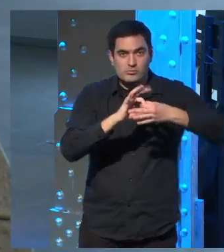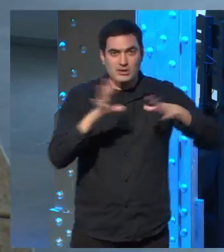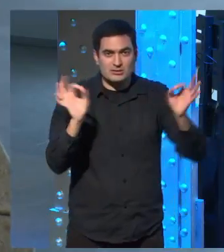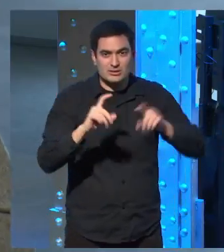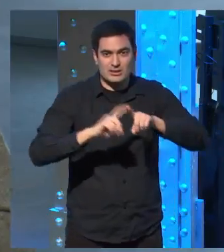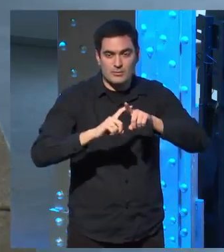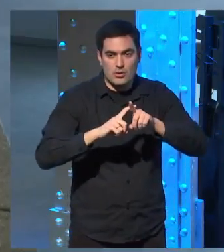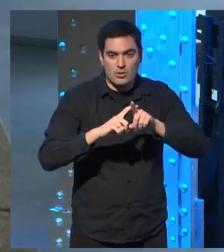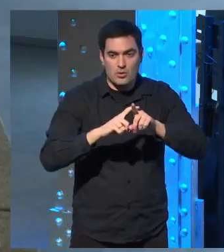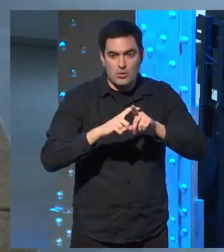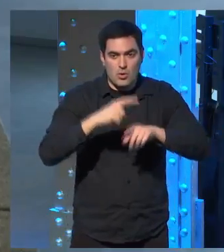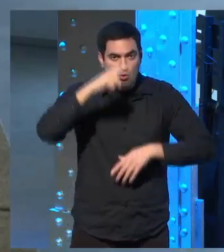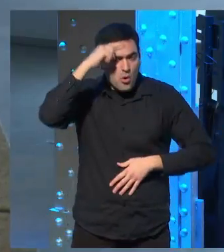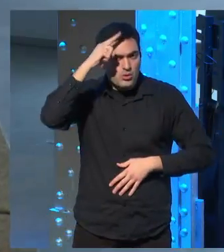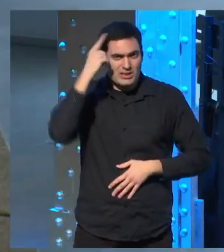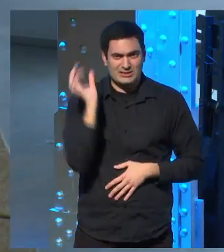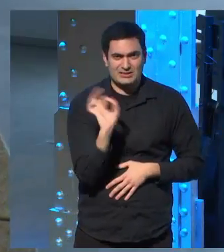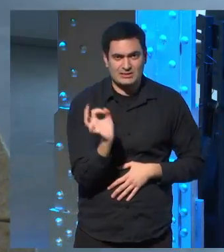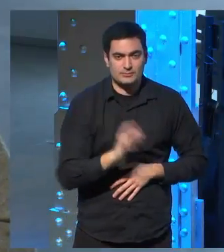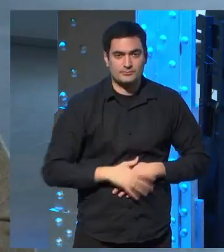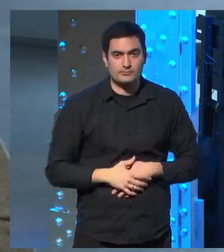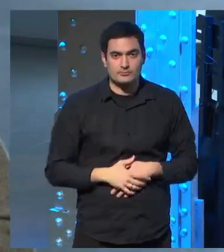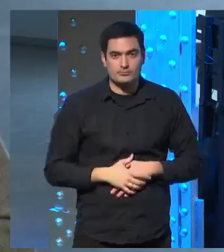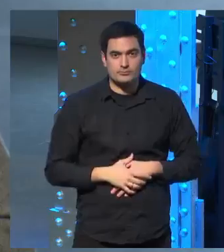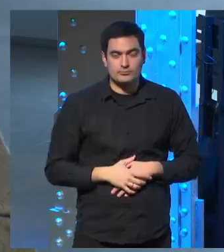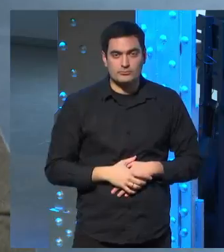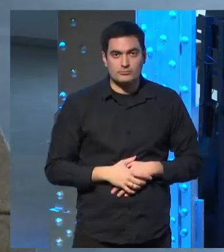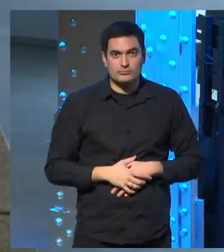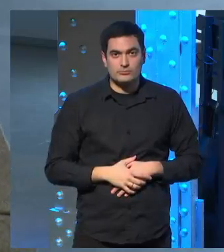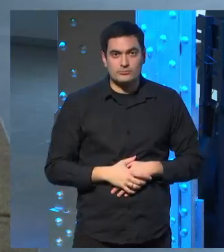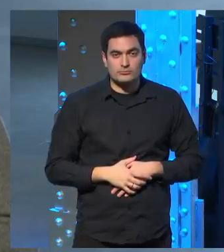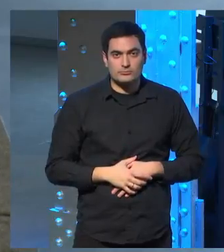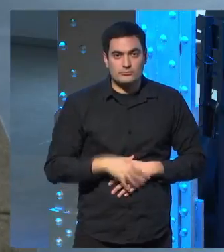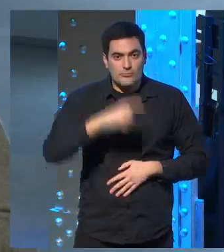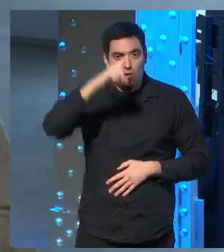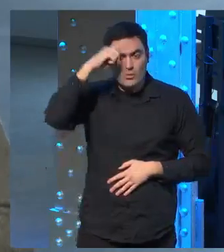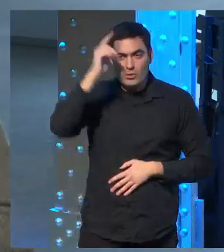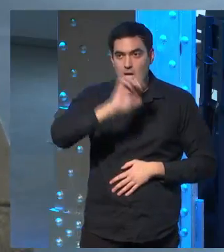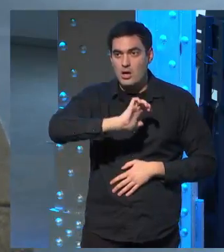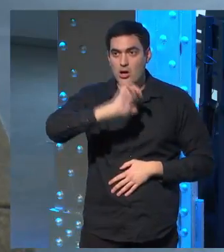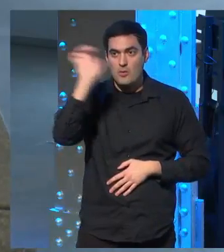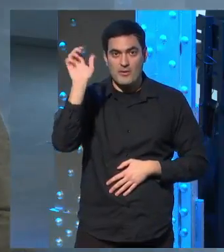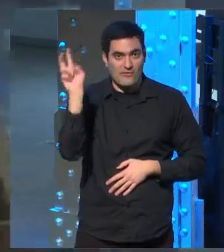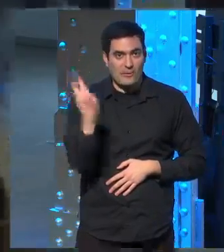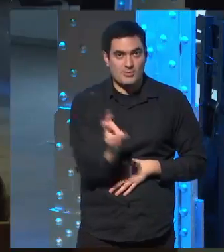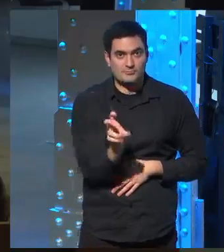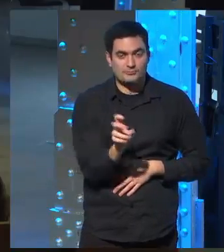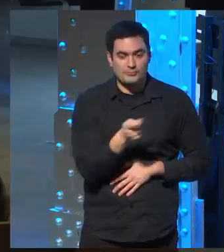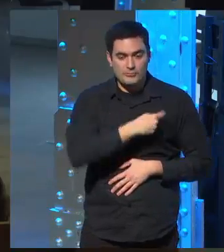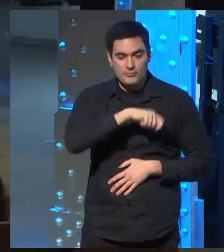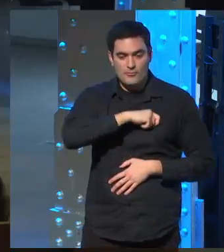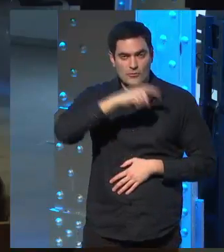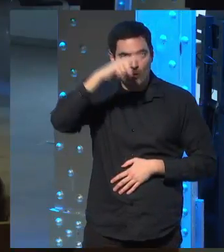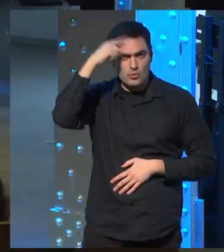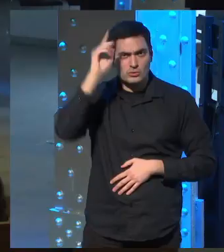de elitismo cultural, que vienen de márgenes de la cultura europea y la cultura española,